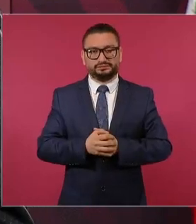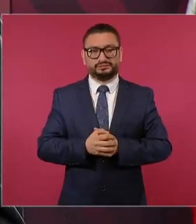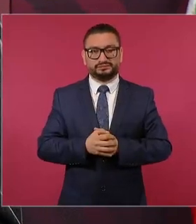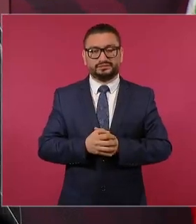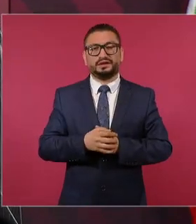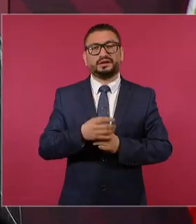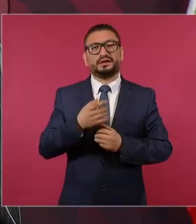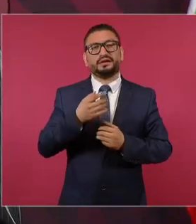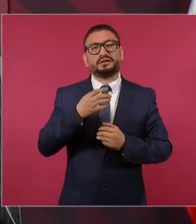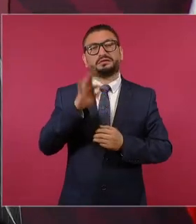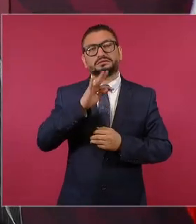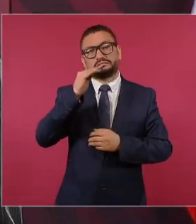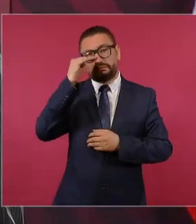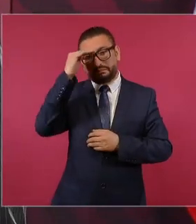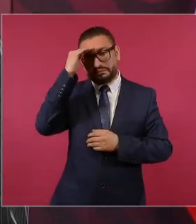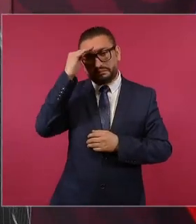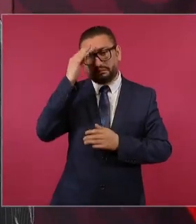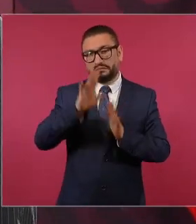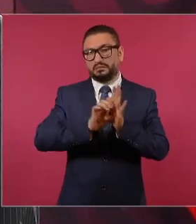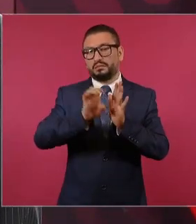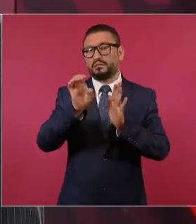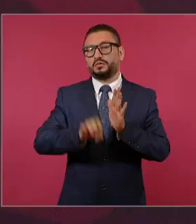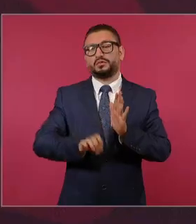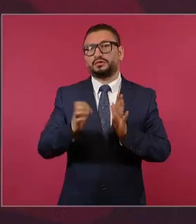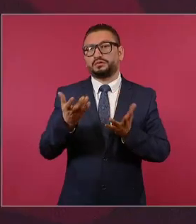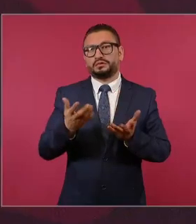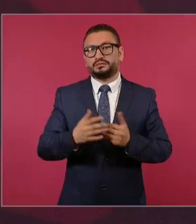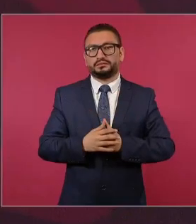se piensa, por ejemplo, que